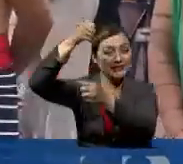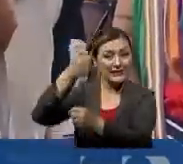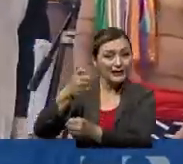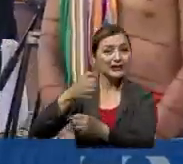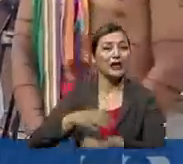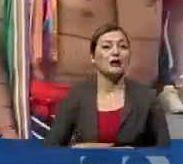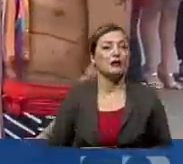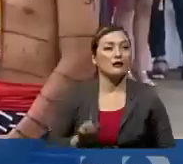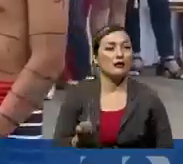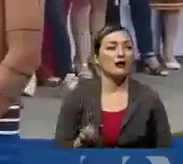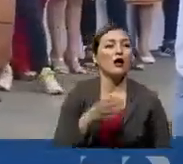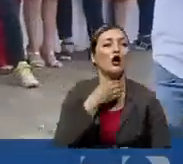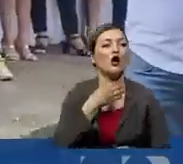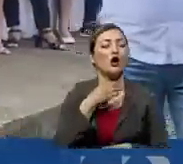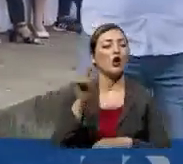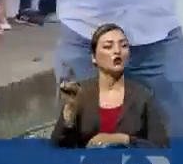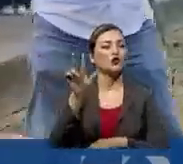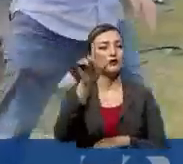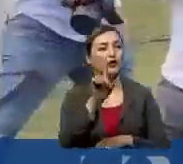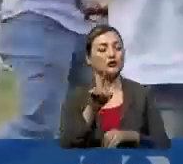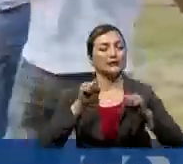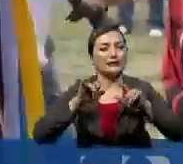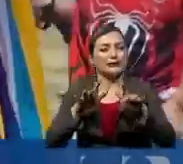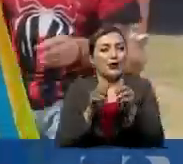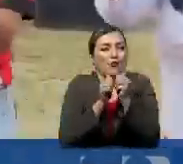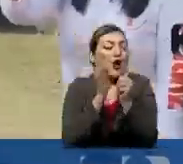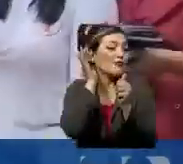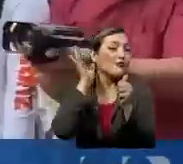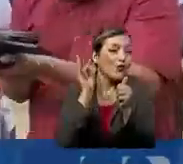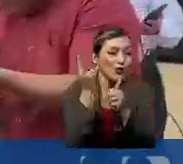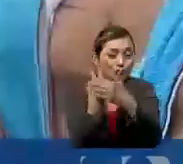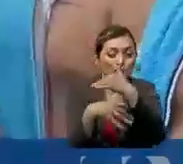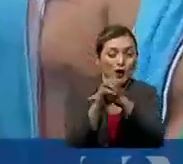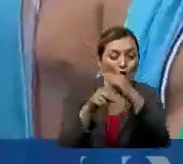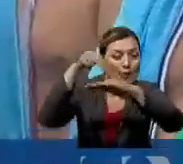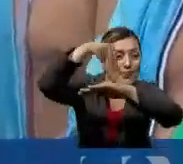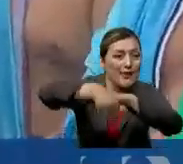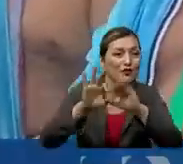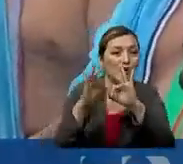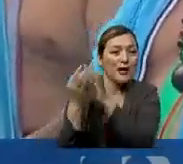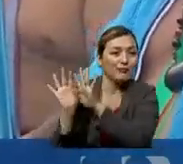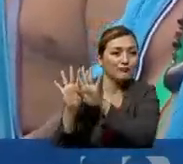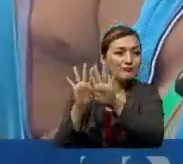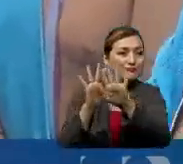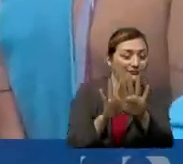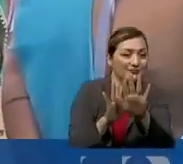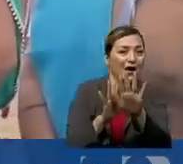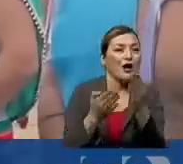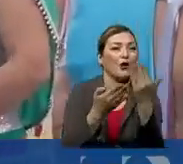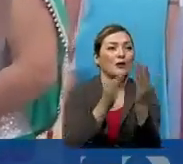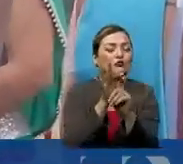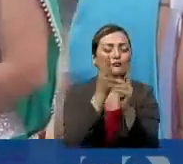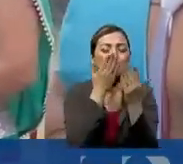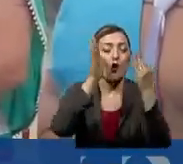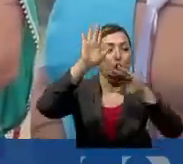Calazacón acudió al evento en compañía de su esposa, hijos, nietos y demás familia. En esta ceremonia, el Millá Sáchila se comprometió